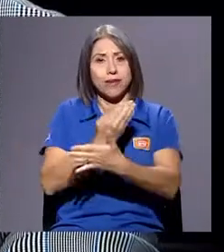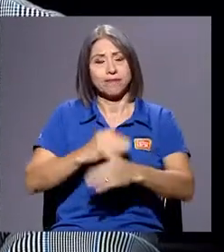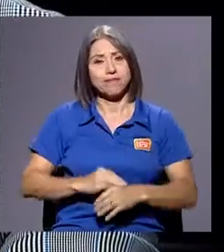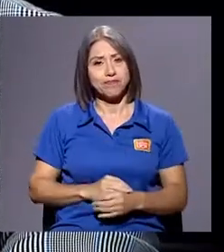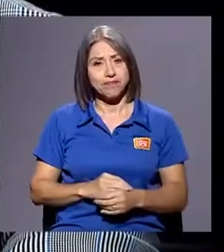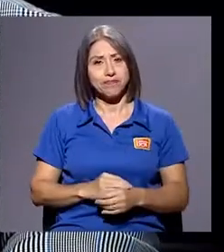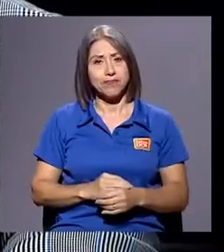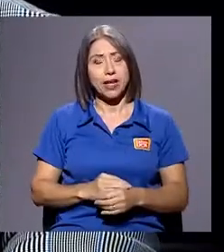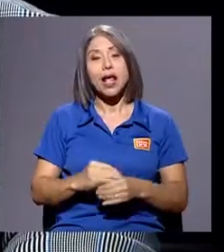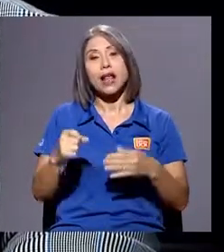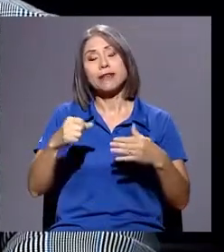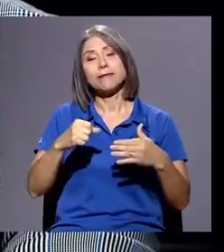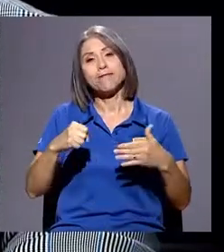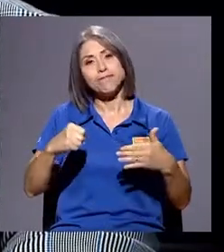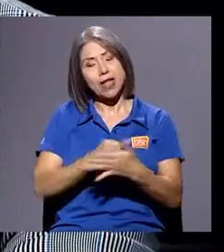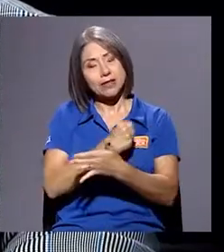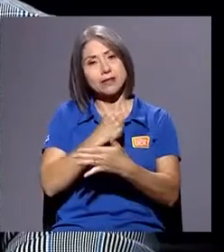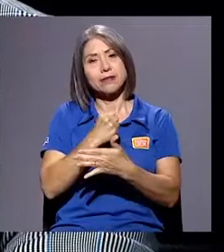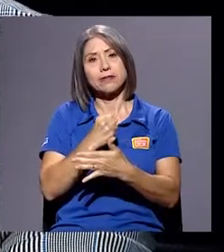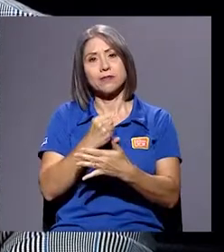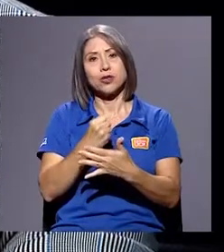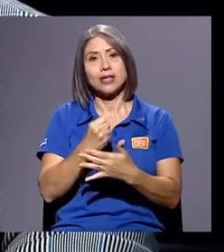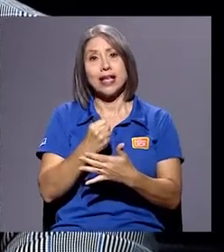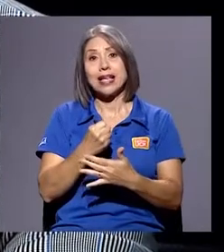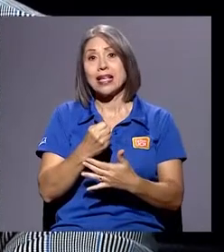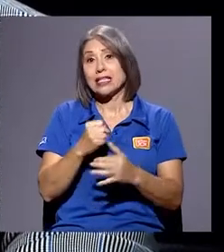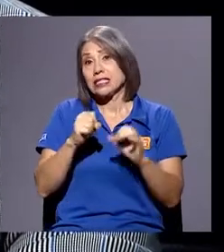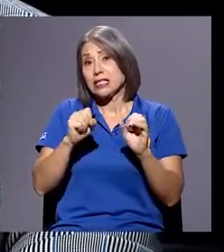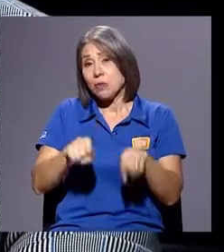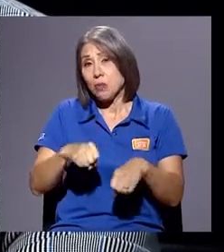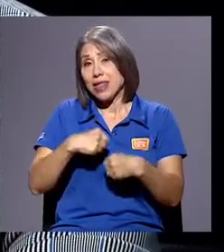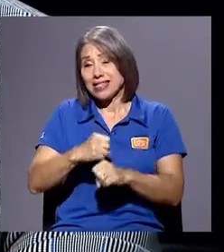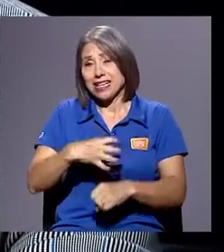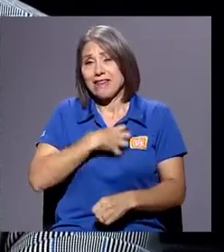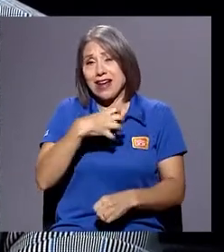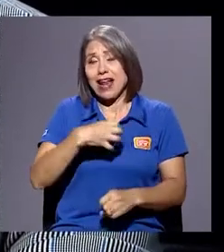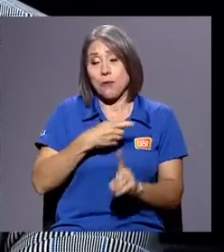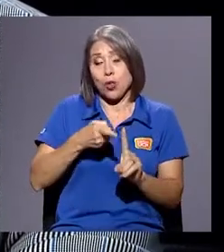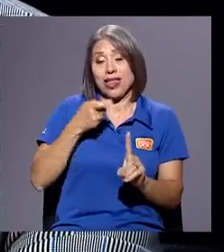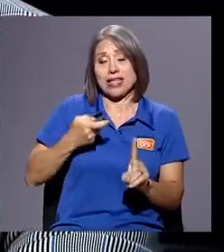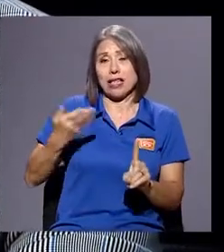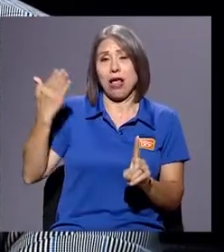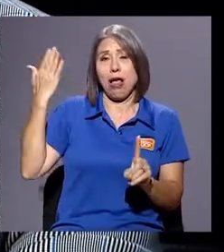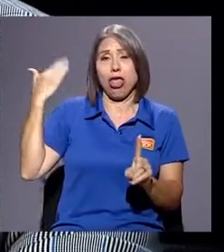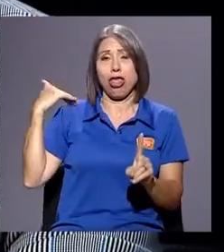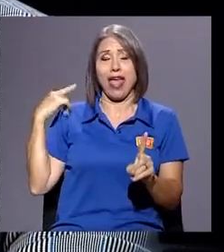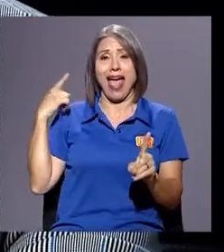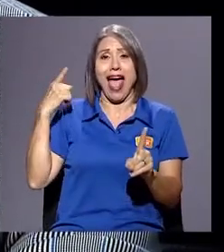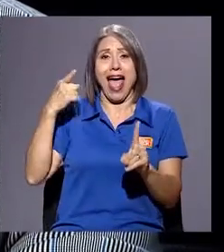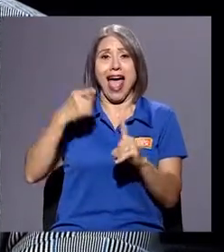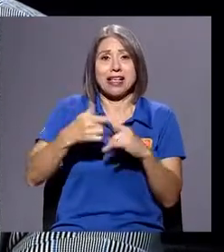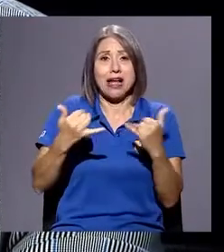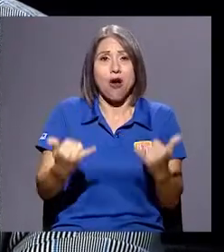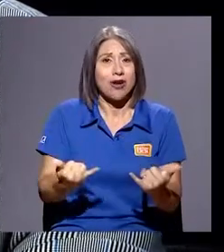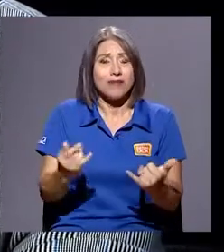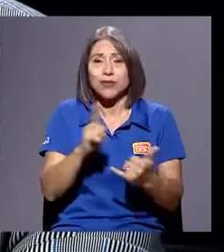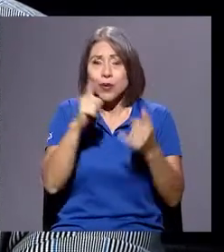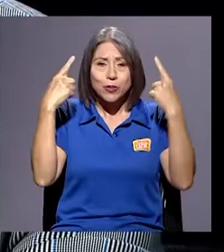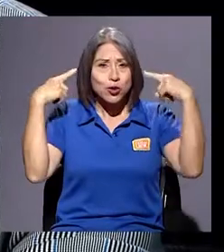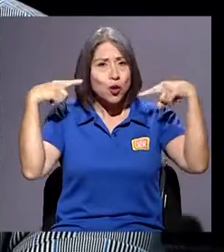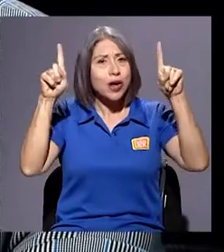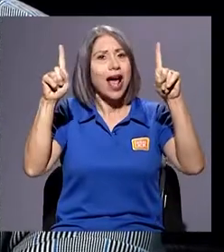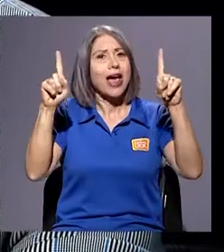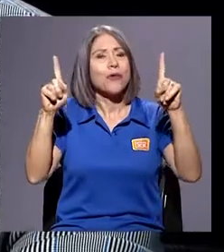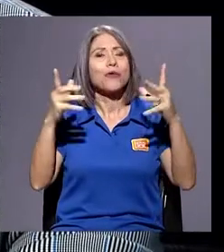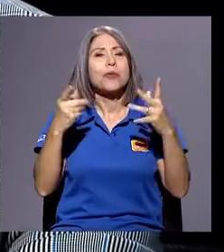Y lastimosamente, digamos, si hay un reclamo, desde esa época a la fecha no hemos logrado reposicionar, buscar de alguna